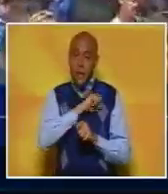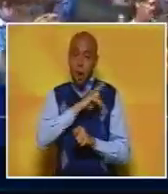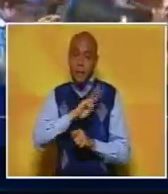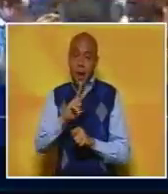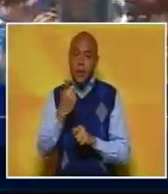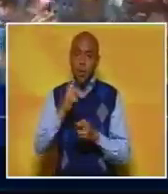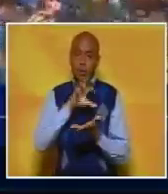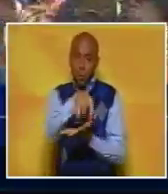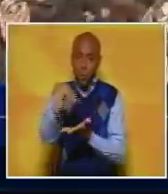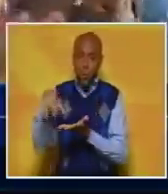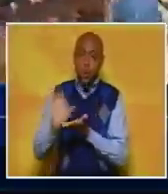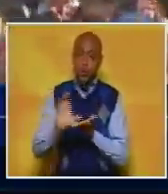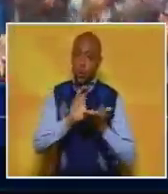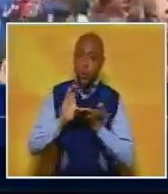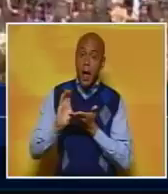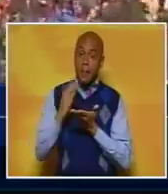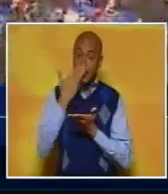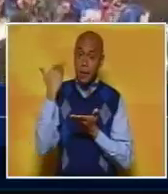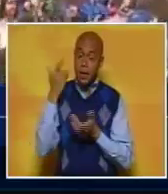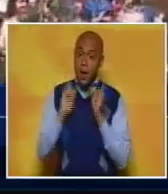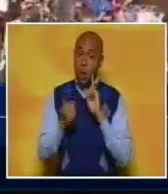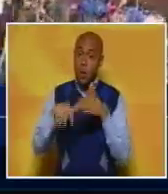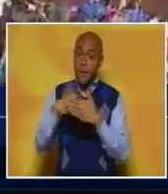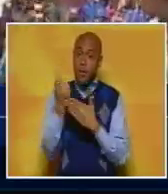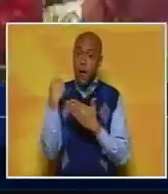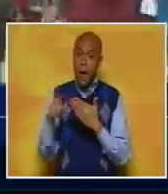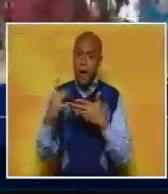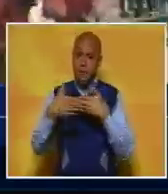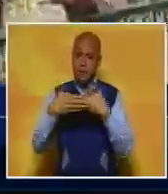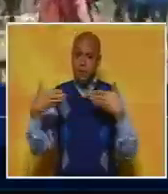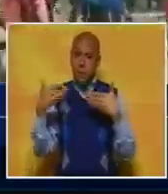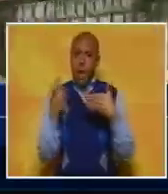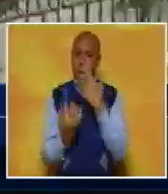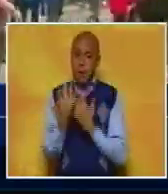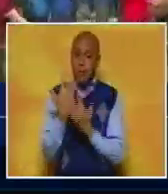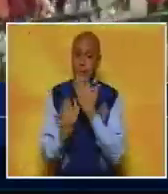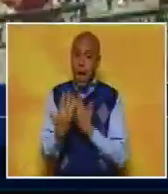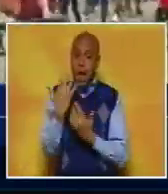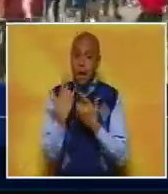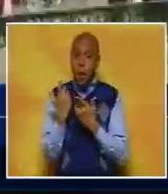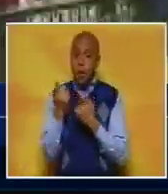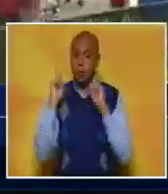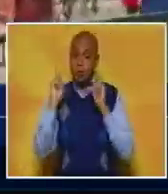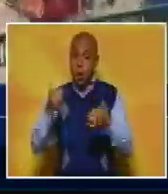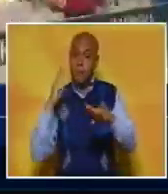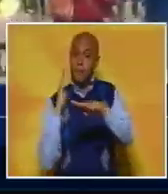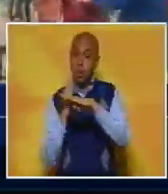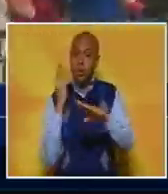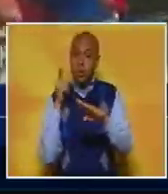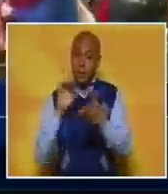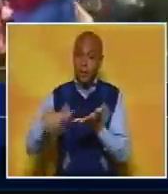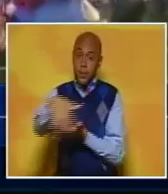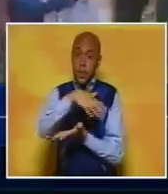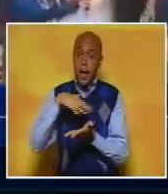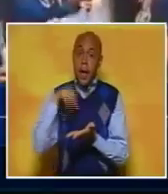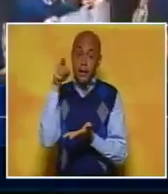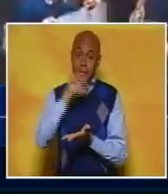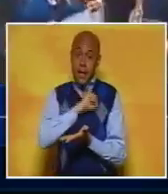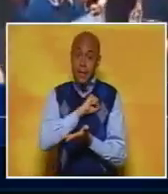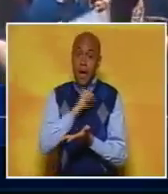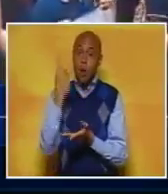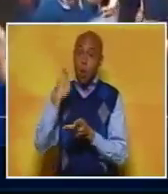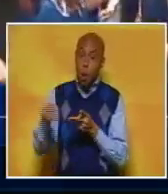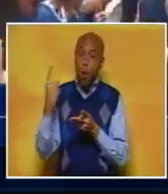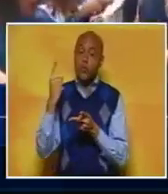y Concepción. En la madrugada algunas barricadas con pequeñas llamas cortaban el tráfico en algunos puntos de la capital y otras zonas